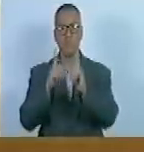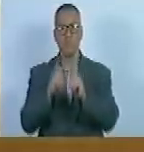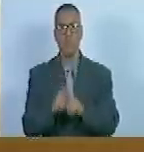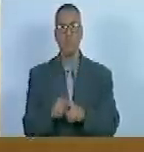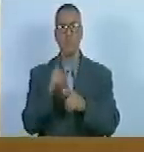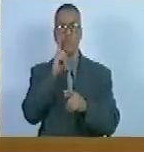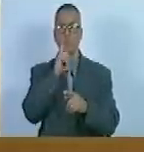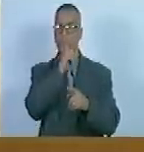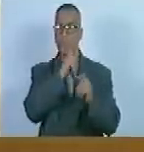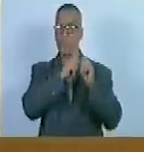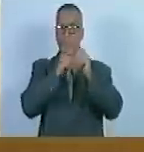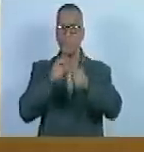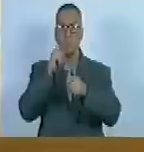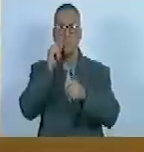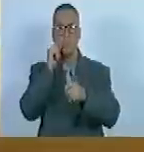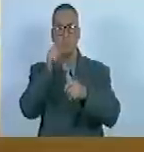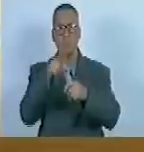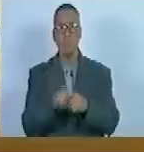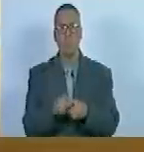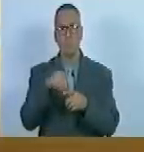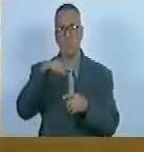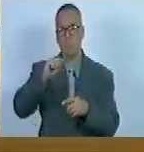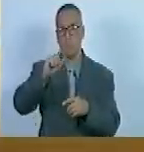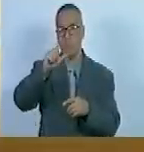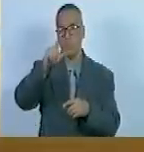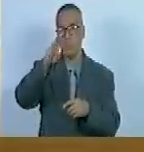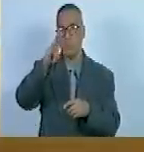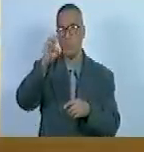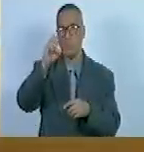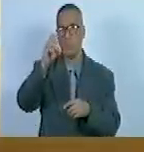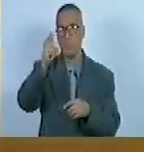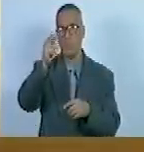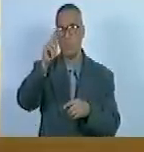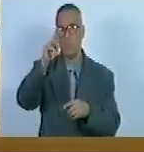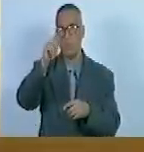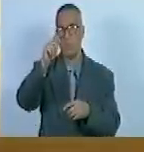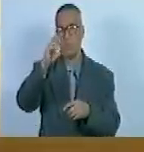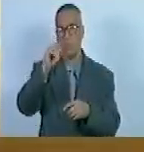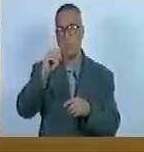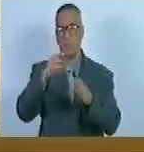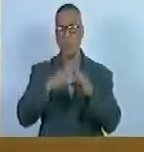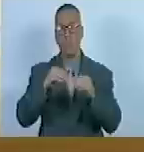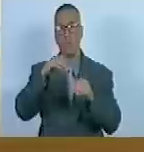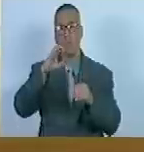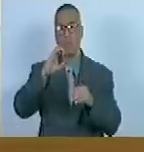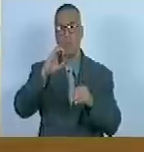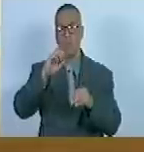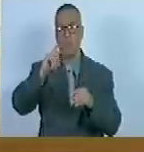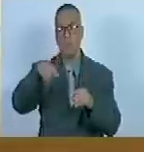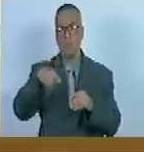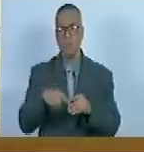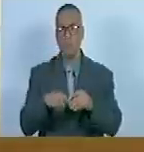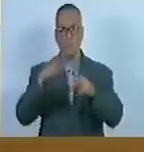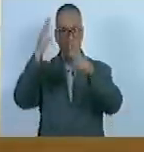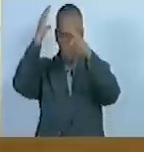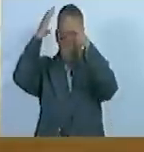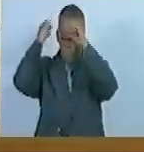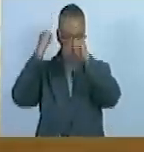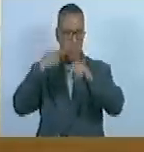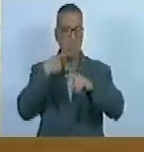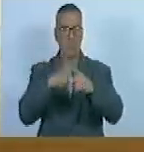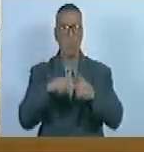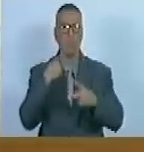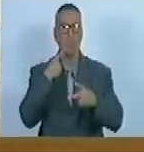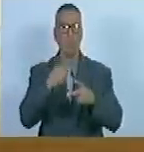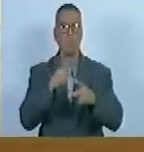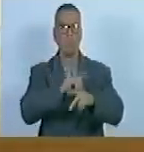del nombramiento del ciudadano Alberto Efraín Castelar Padilla como embajador